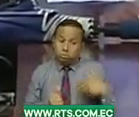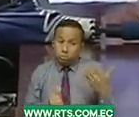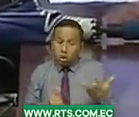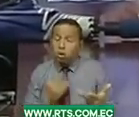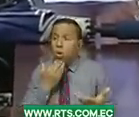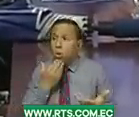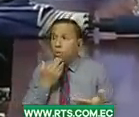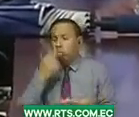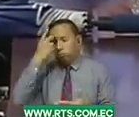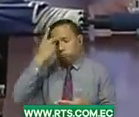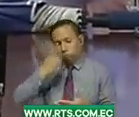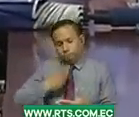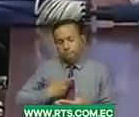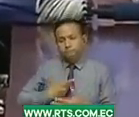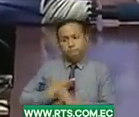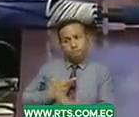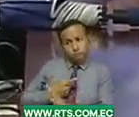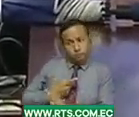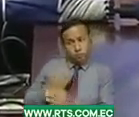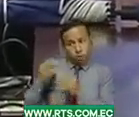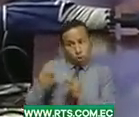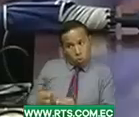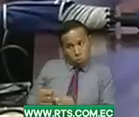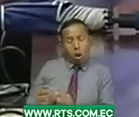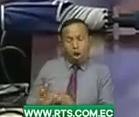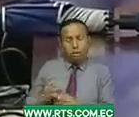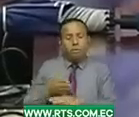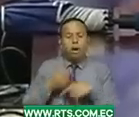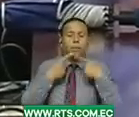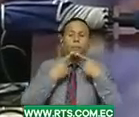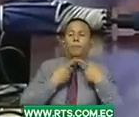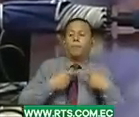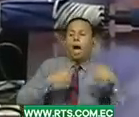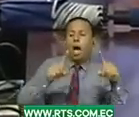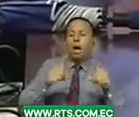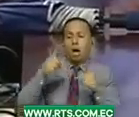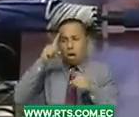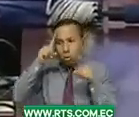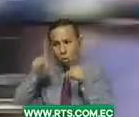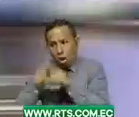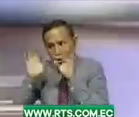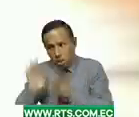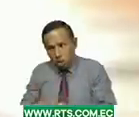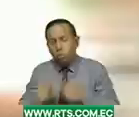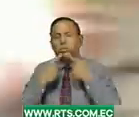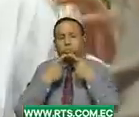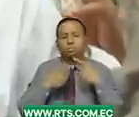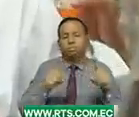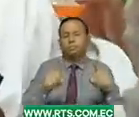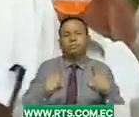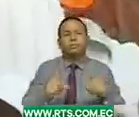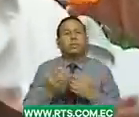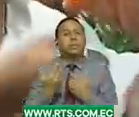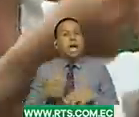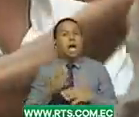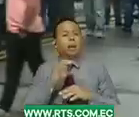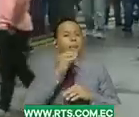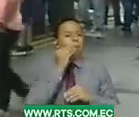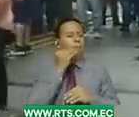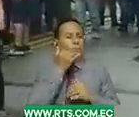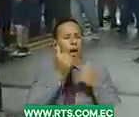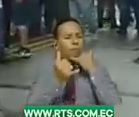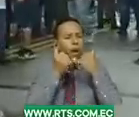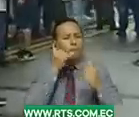emitir el boletín de prensa respectivo sobre los acuerdos que hemos llegado con usted. Informó a las bases que en la